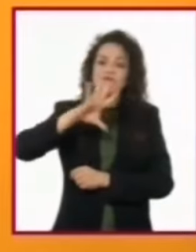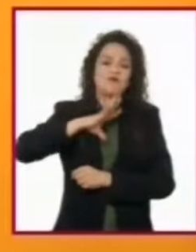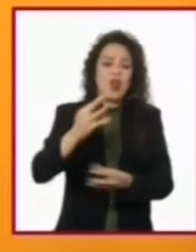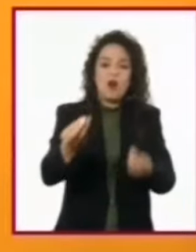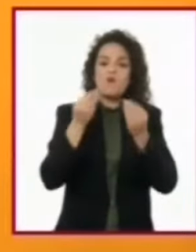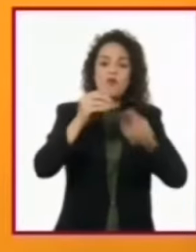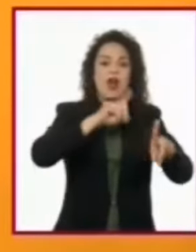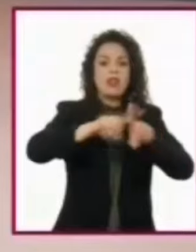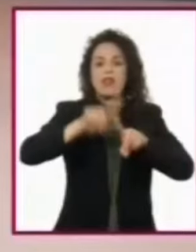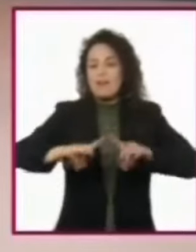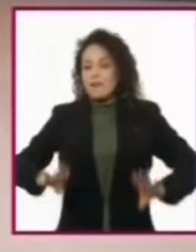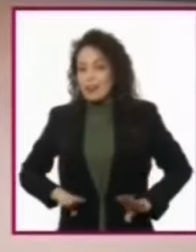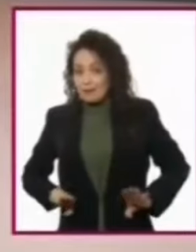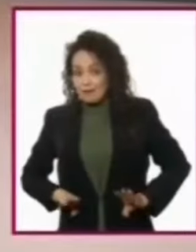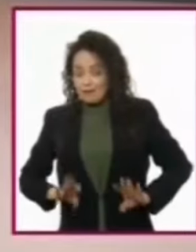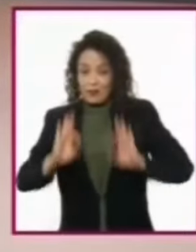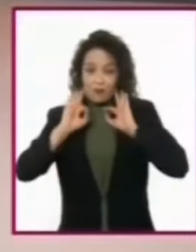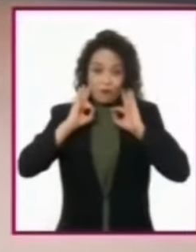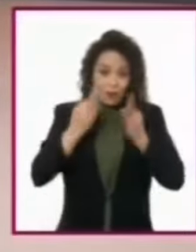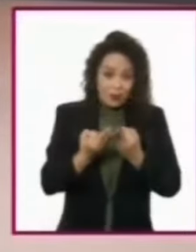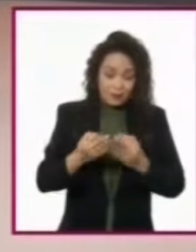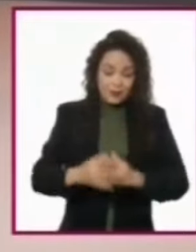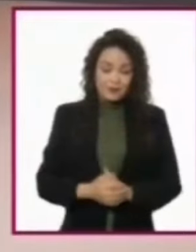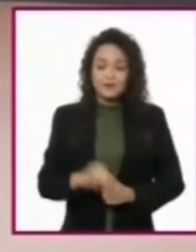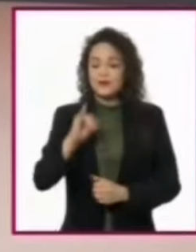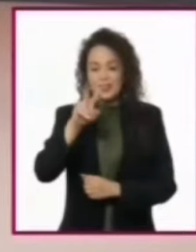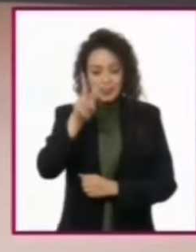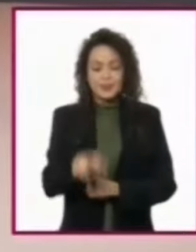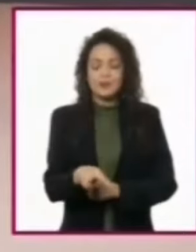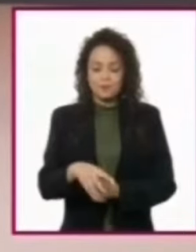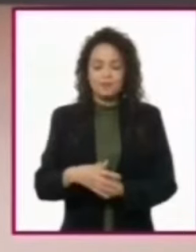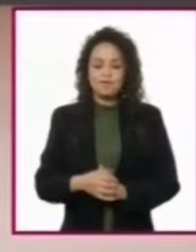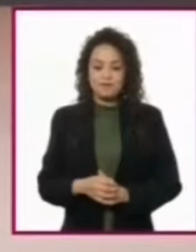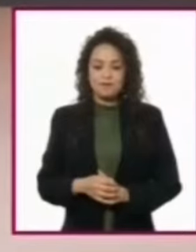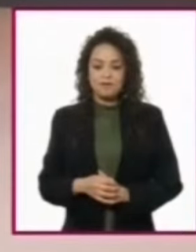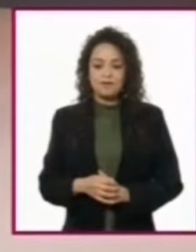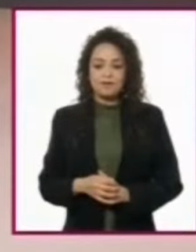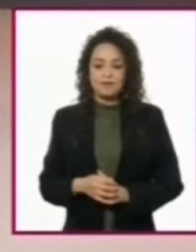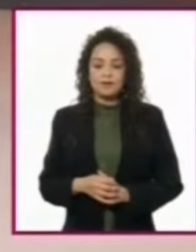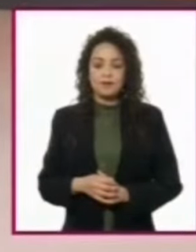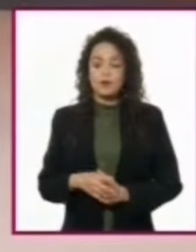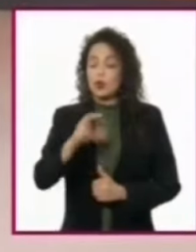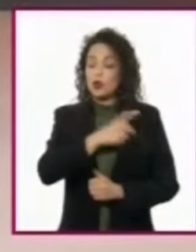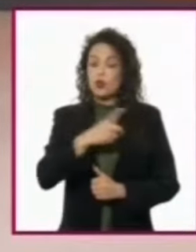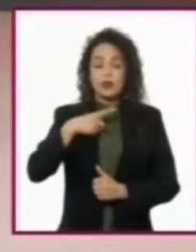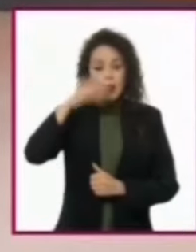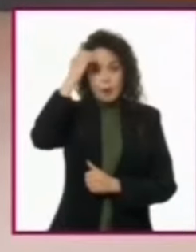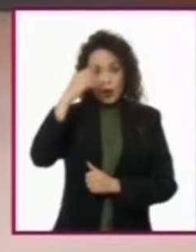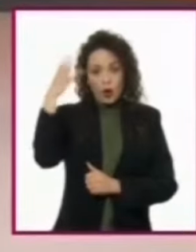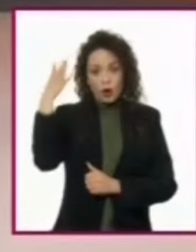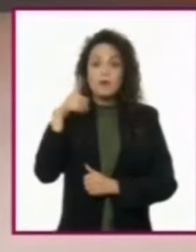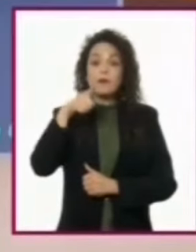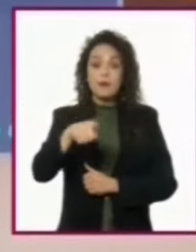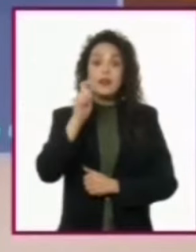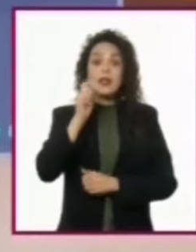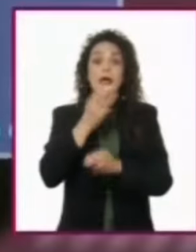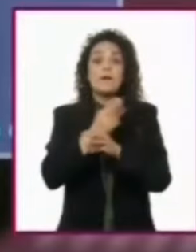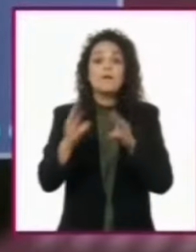diferentes características. Así es. Antes de continuar, alumnas y alumnos, no olviden tener su material a la